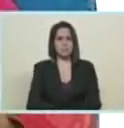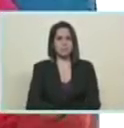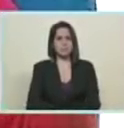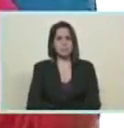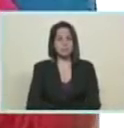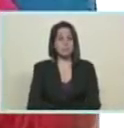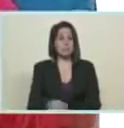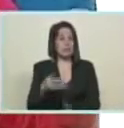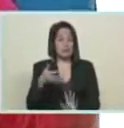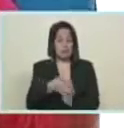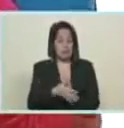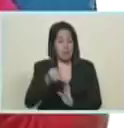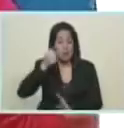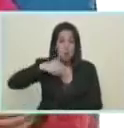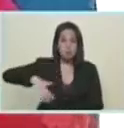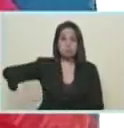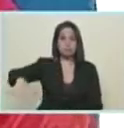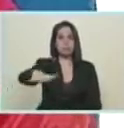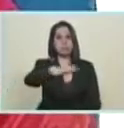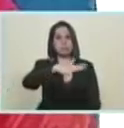Que es un campo sagrado,